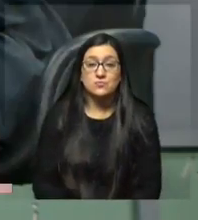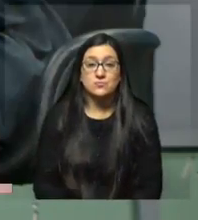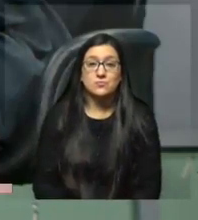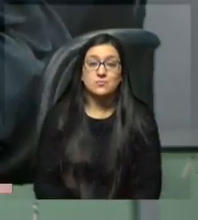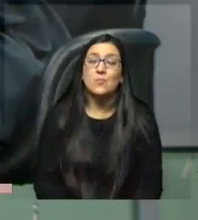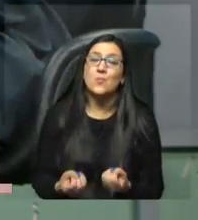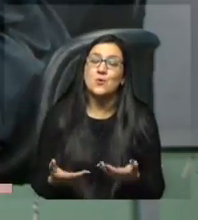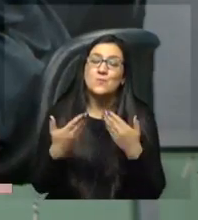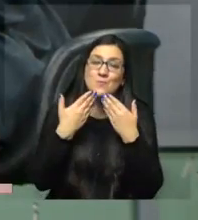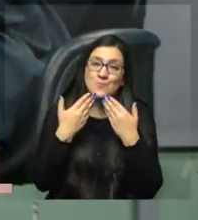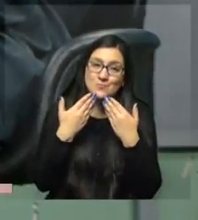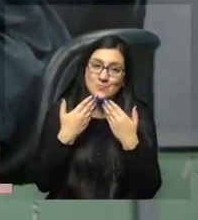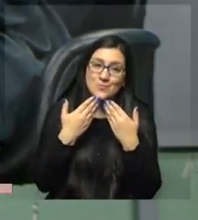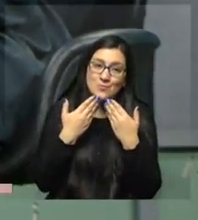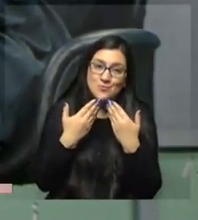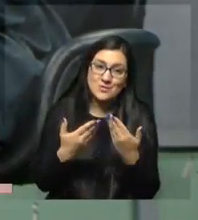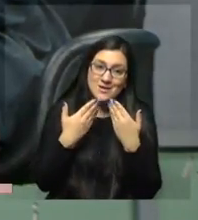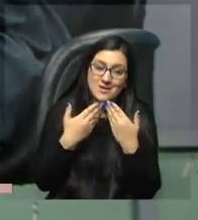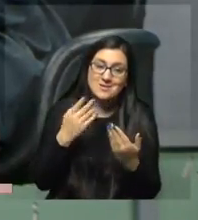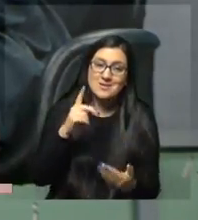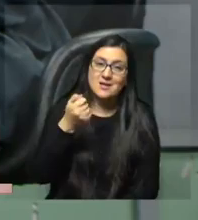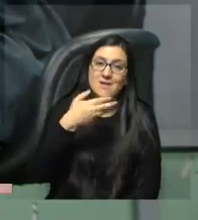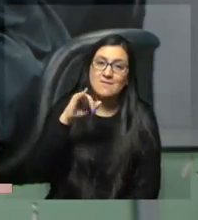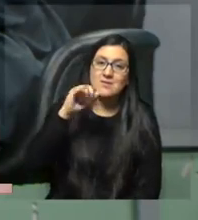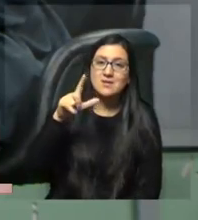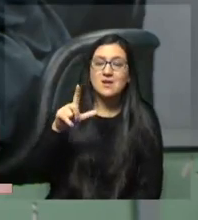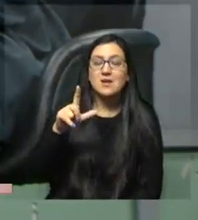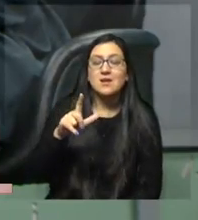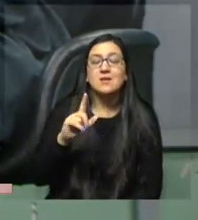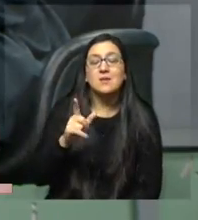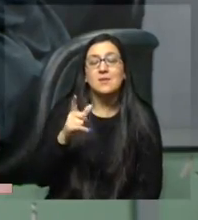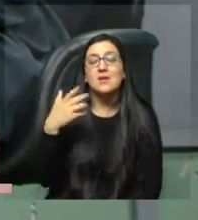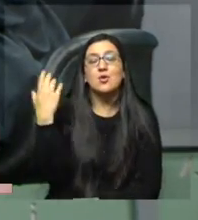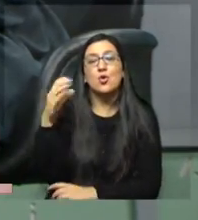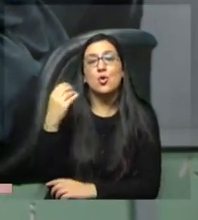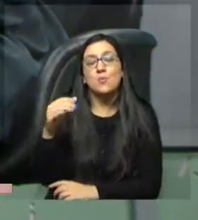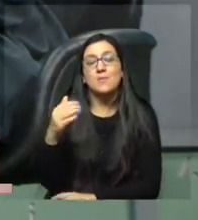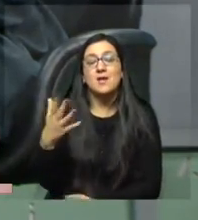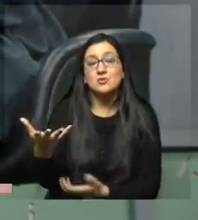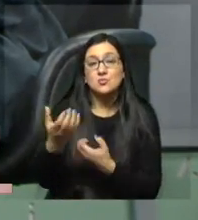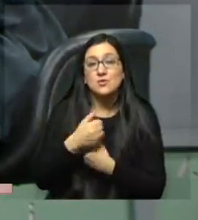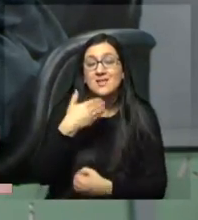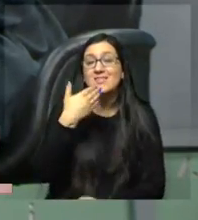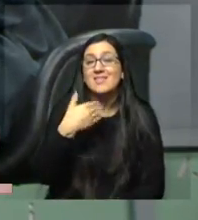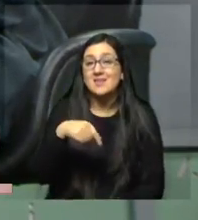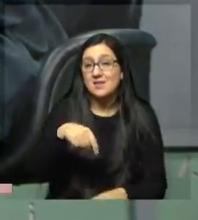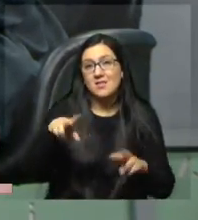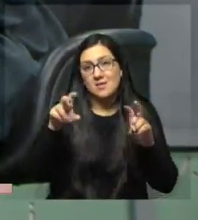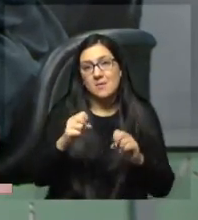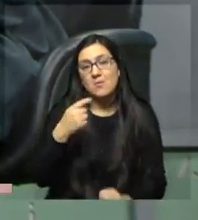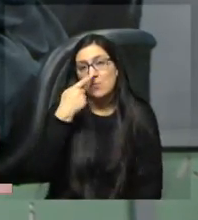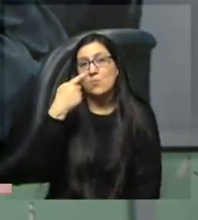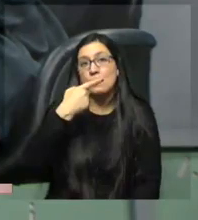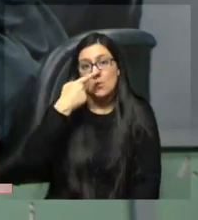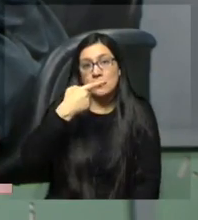muy bien. Gabriel Levy, muchísimas gracias también desde Colombia por ayudarnos también a entender este problema. Este tema es apasionante, sin ninguna duda, que no va a